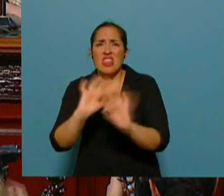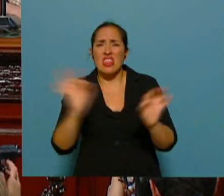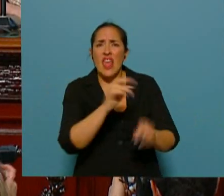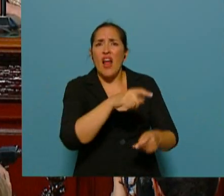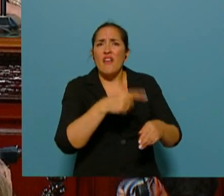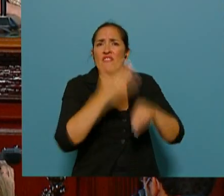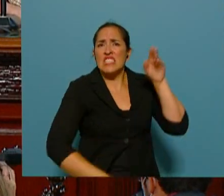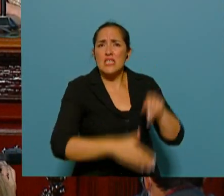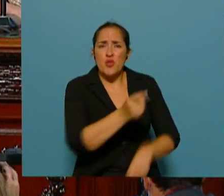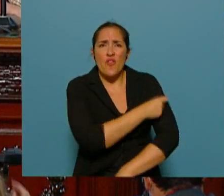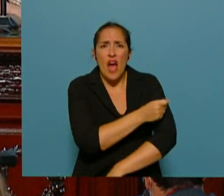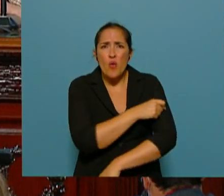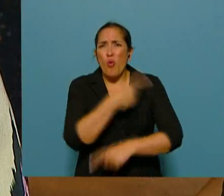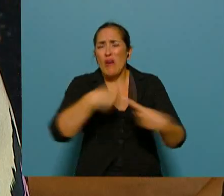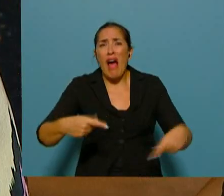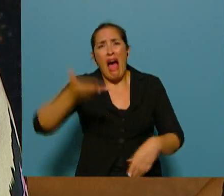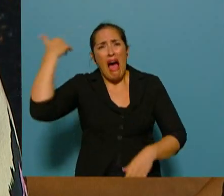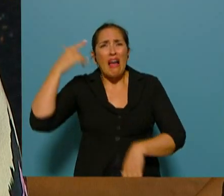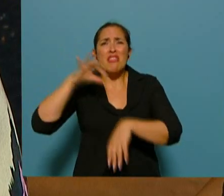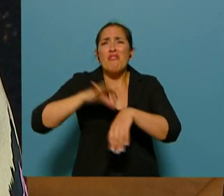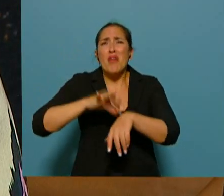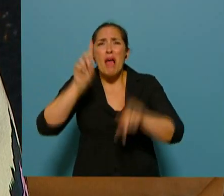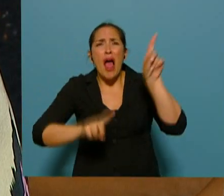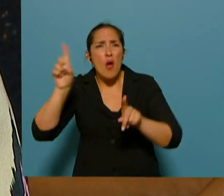de enfermedades que creíamos desterradas.